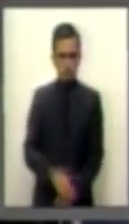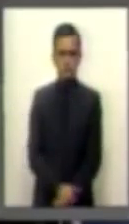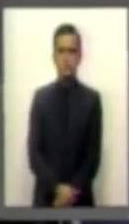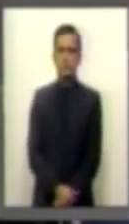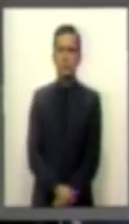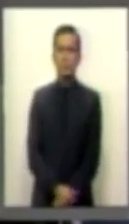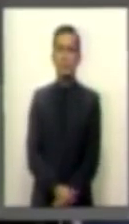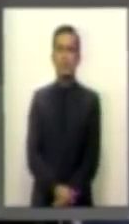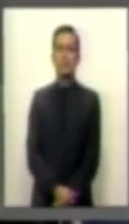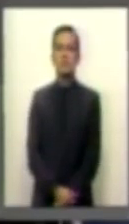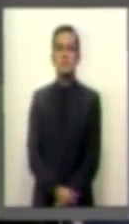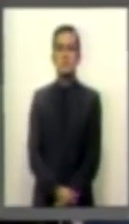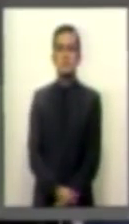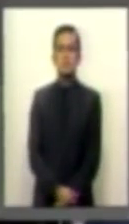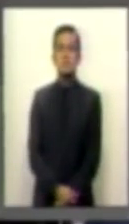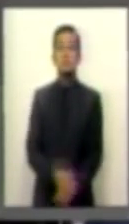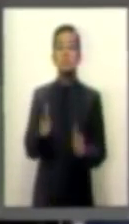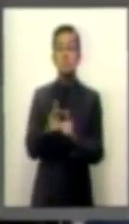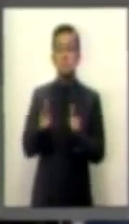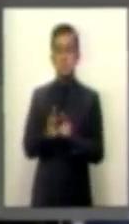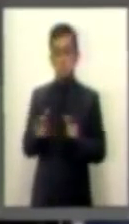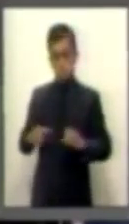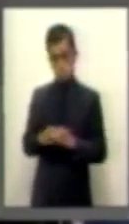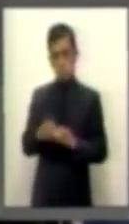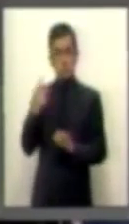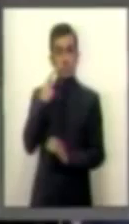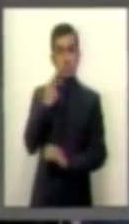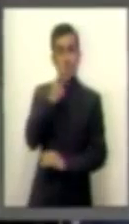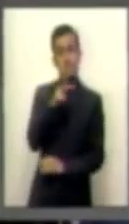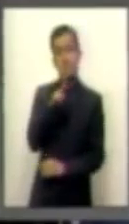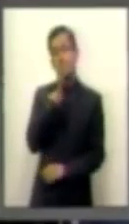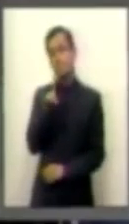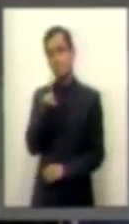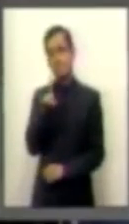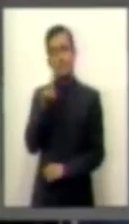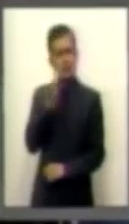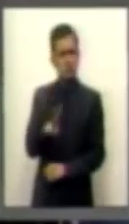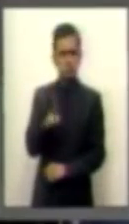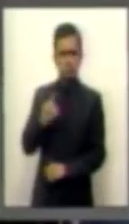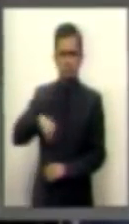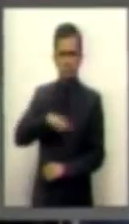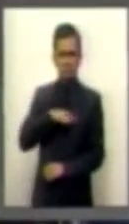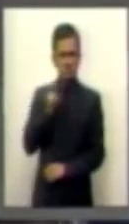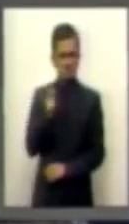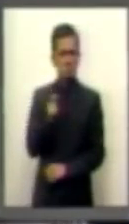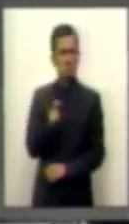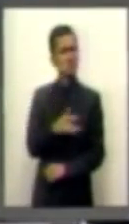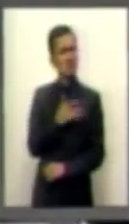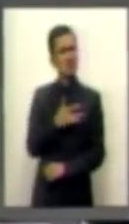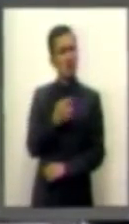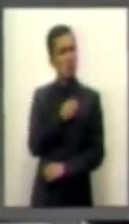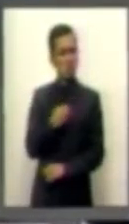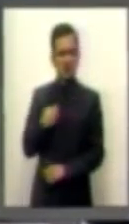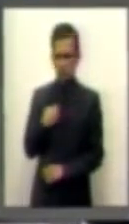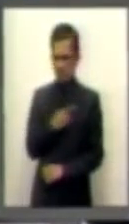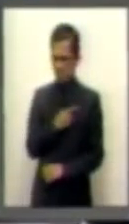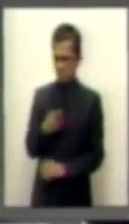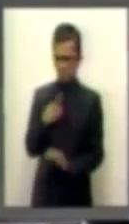para el grupo parlamentario del psd es una obligación ineludible atender las exigencias y demandas